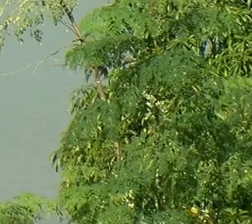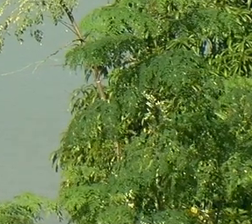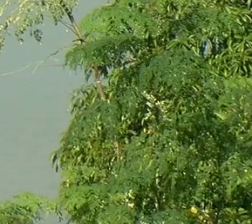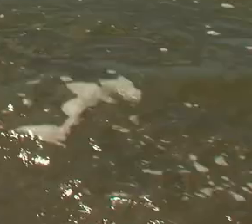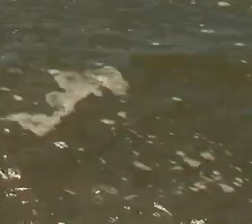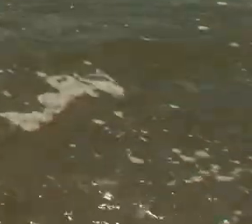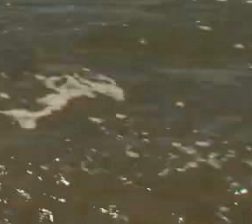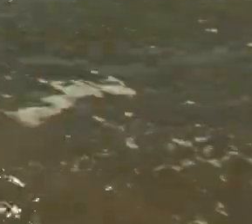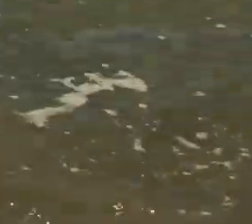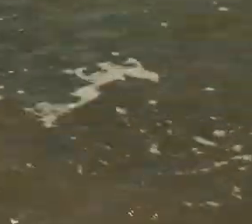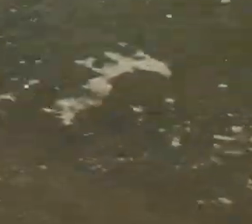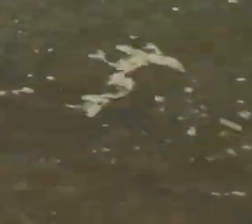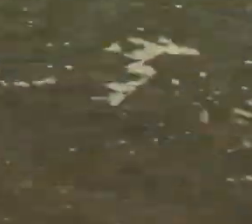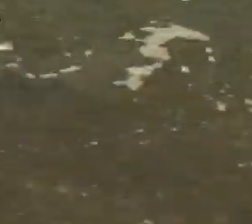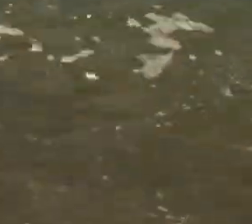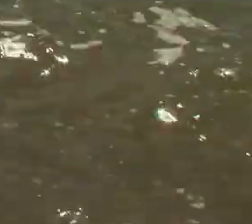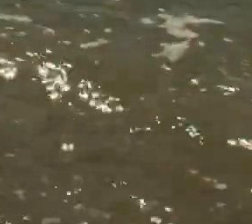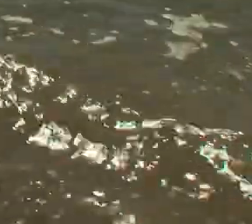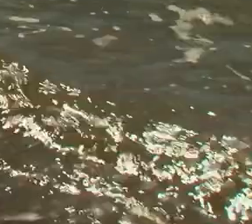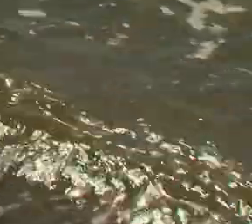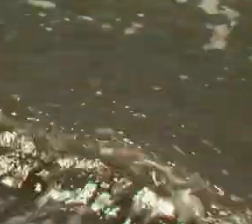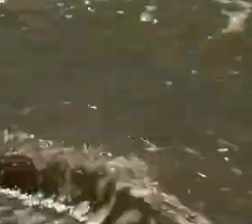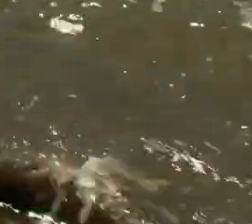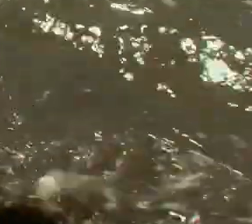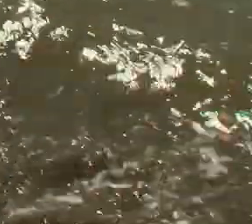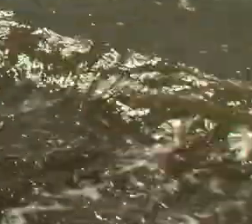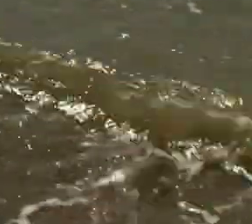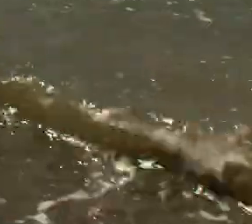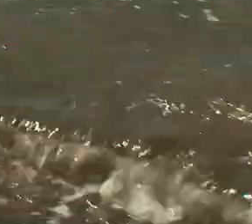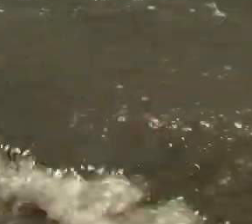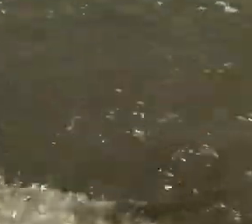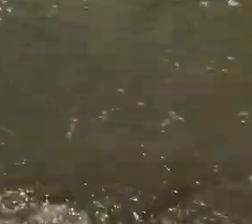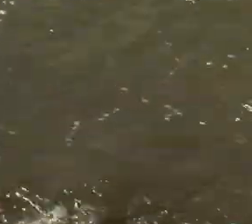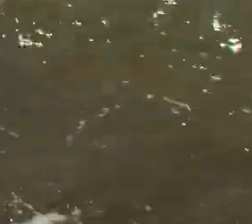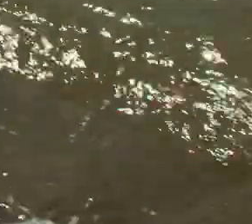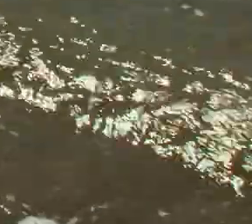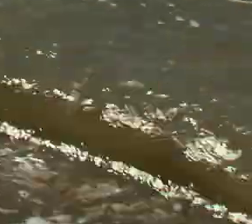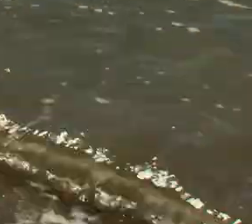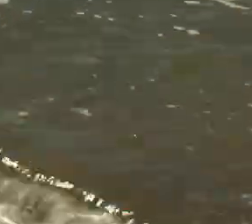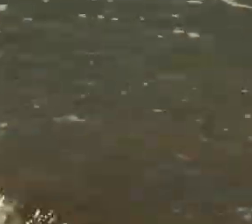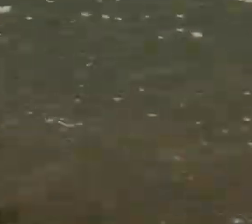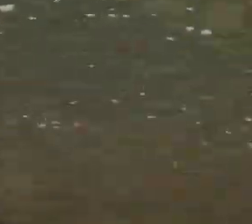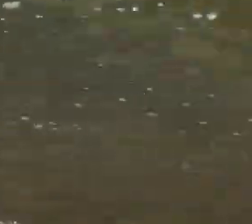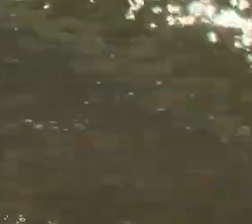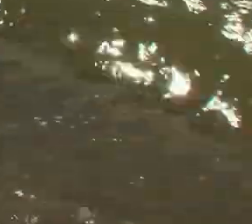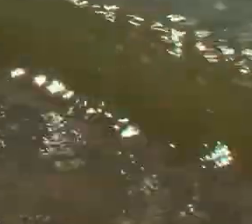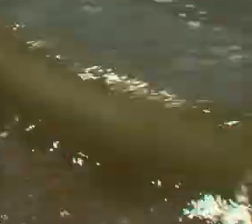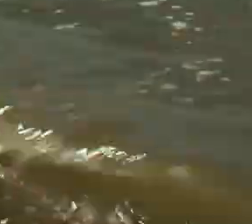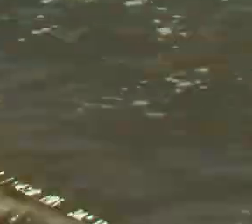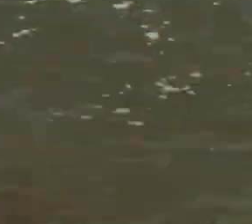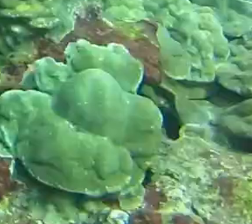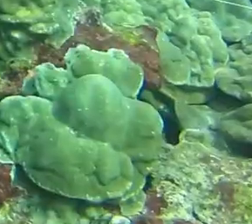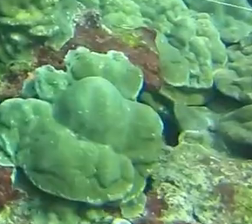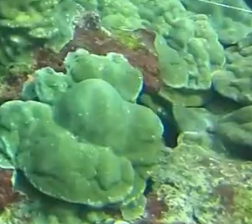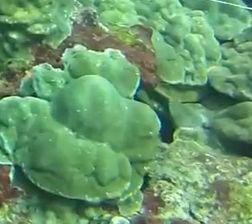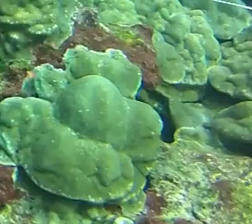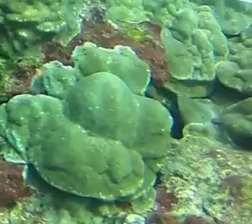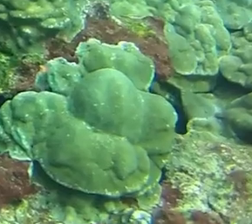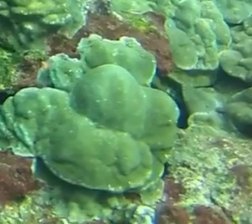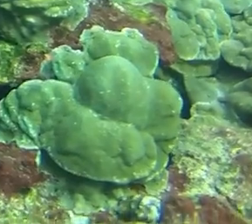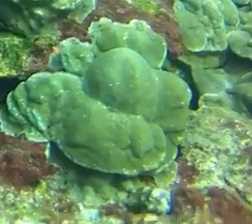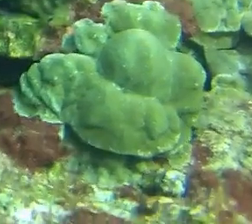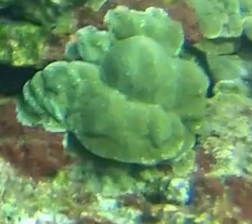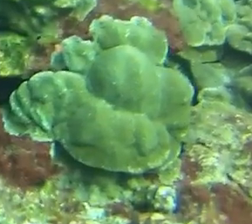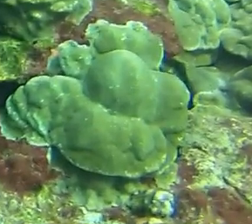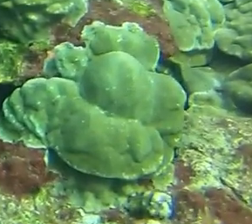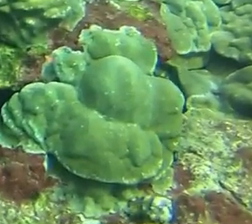reunión mundial. La primera reunión fue el Congreso de Integración de Saberes para un Océano Sostenible 2024, el cual se